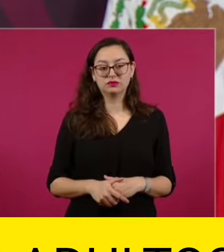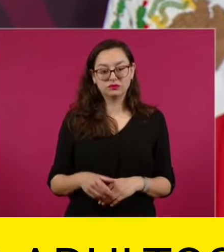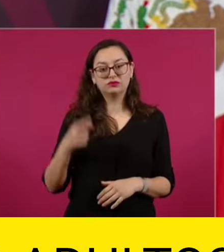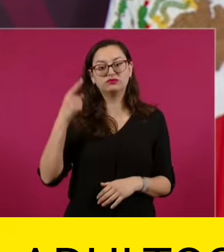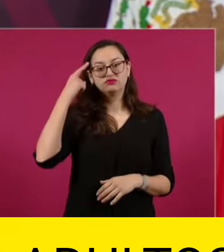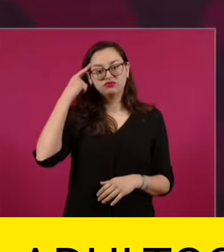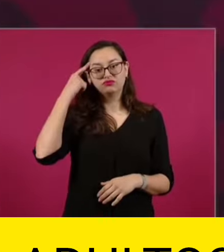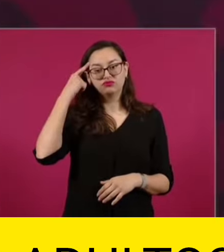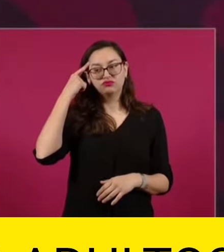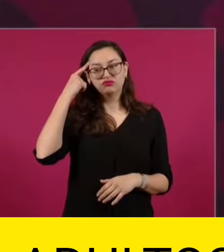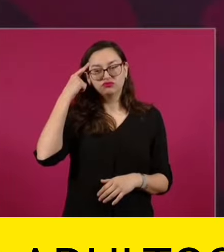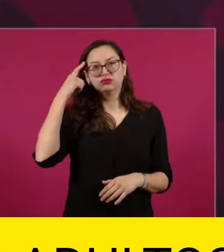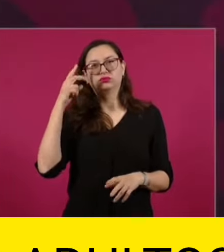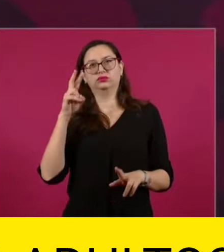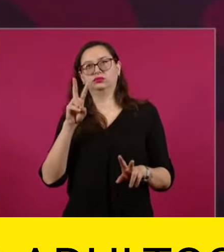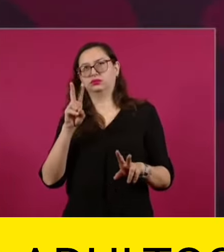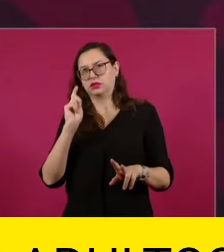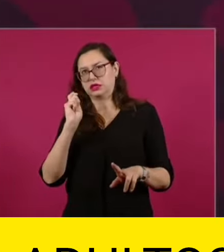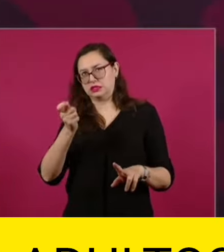pendiente,